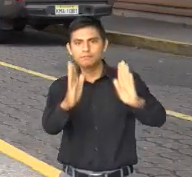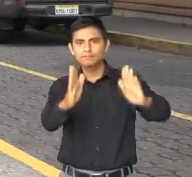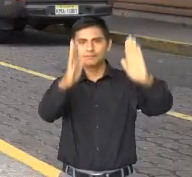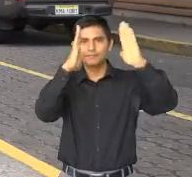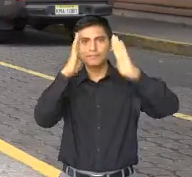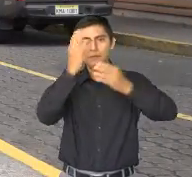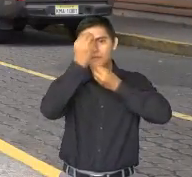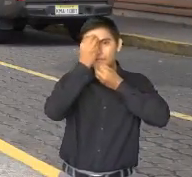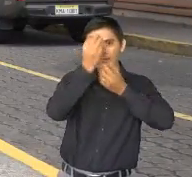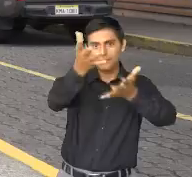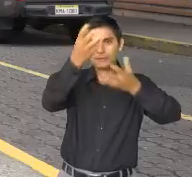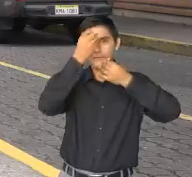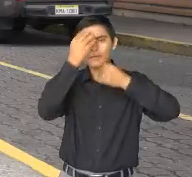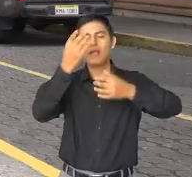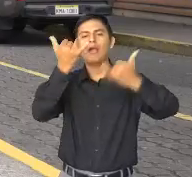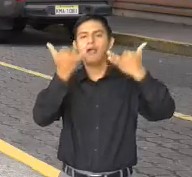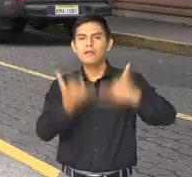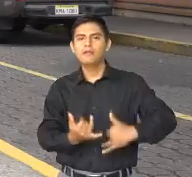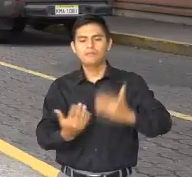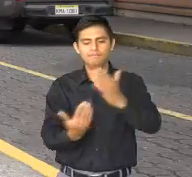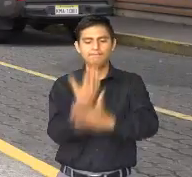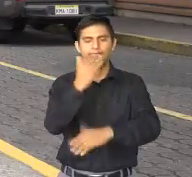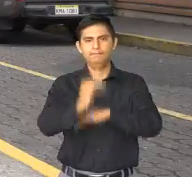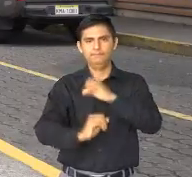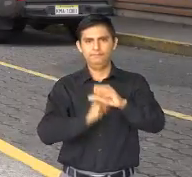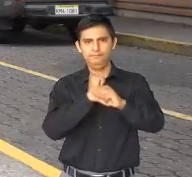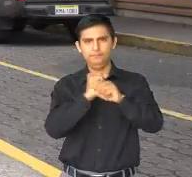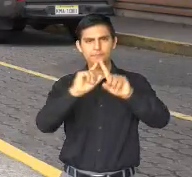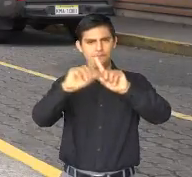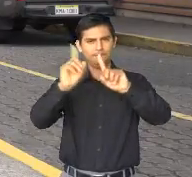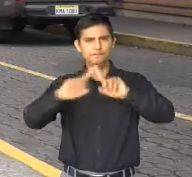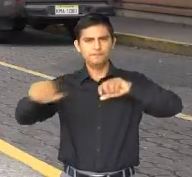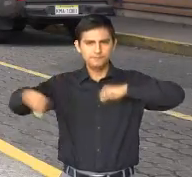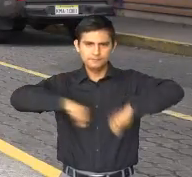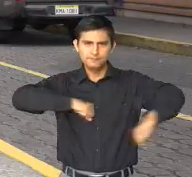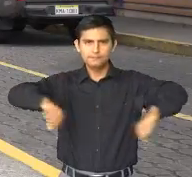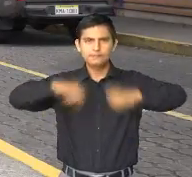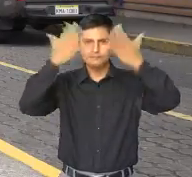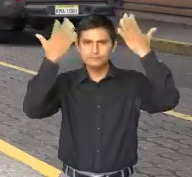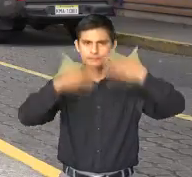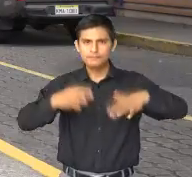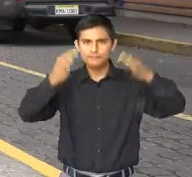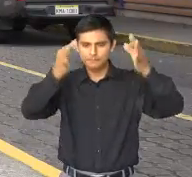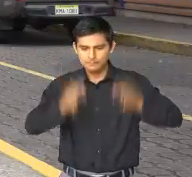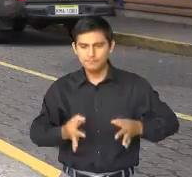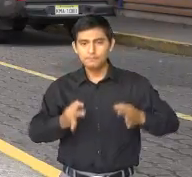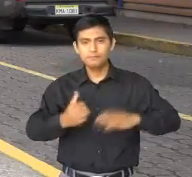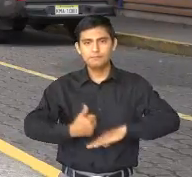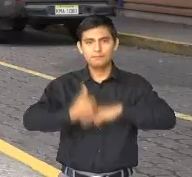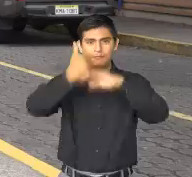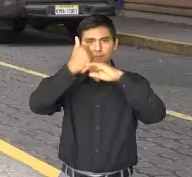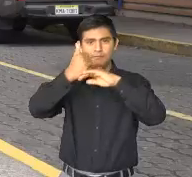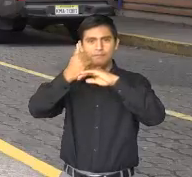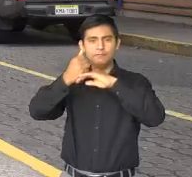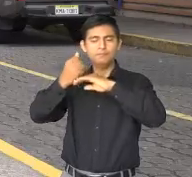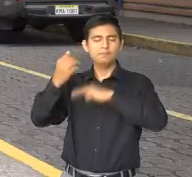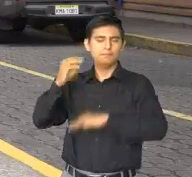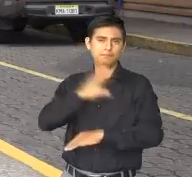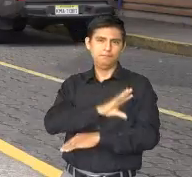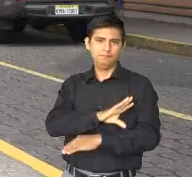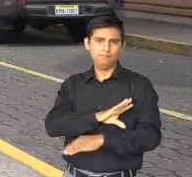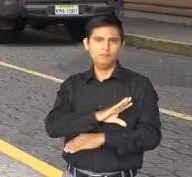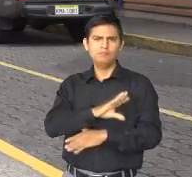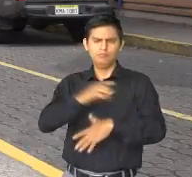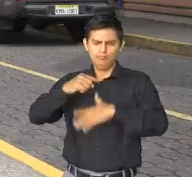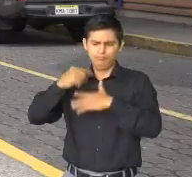mantenerle informado durante este nuevo año de las diferentes actividades que cumplen nuestras autoridades municipales.